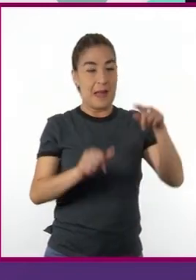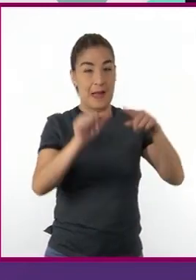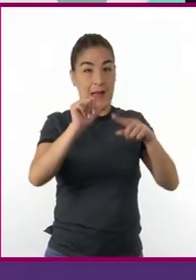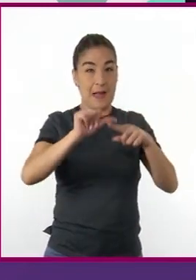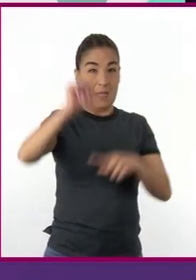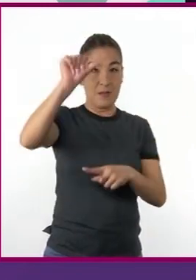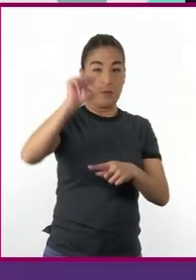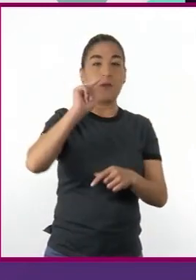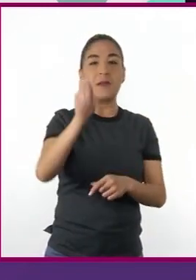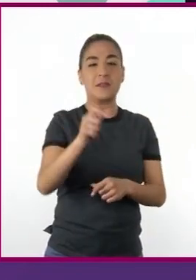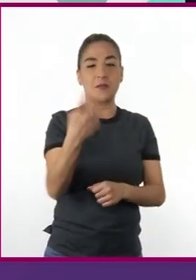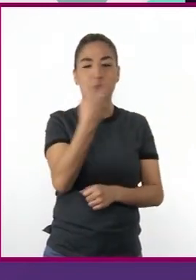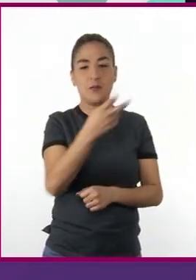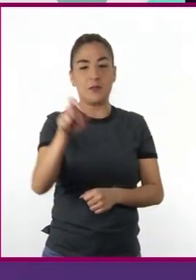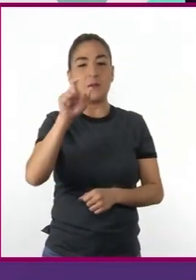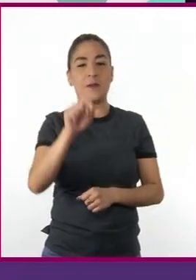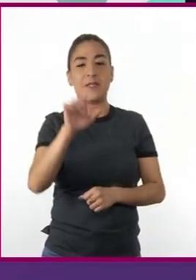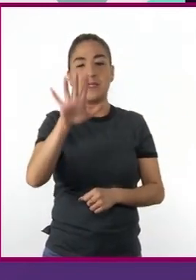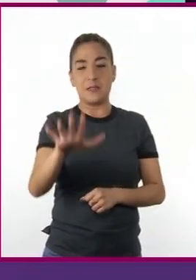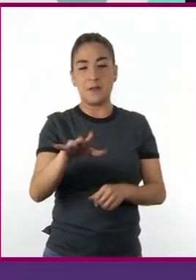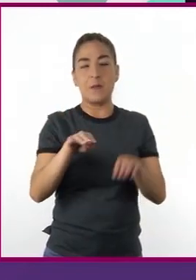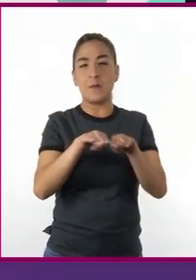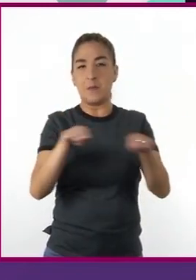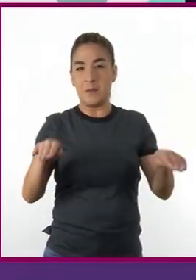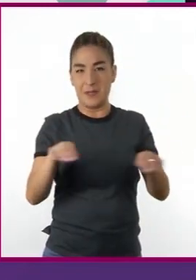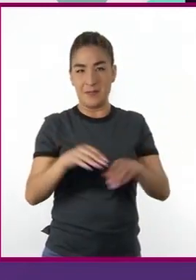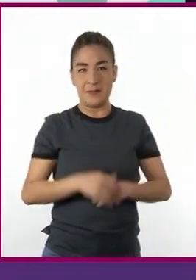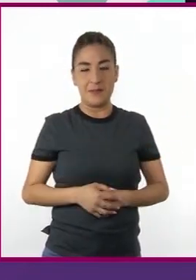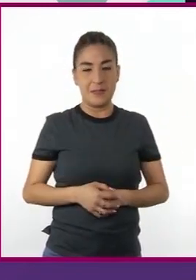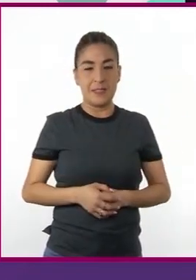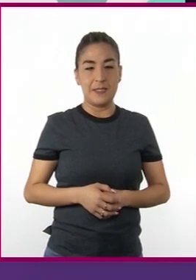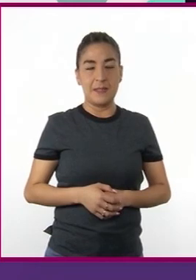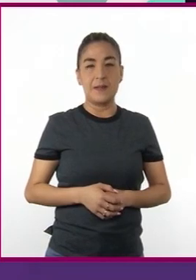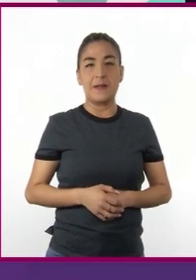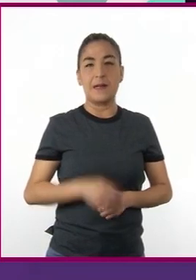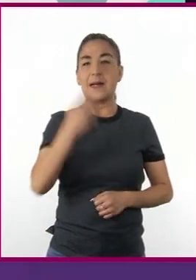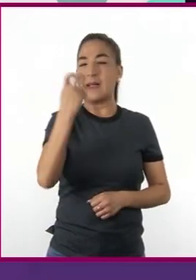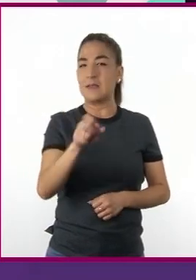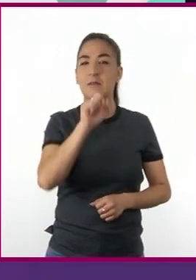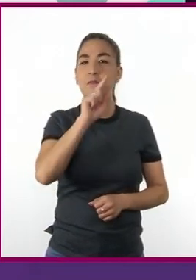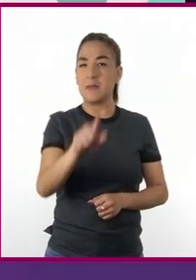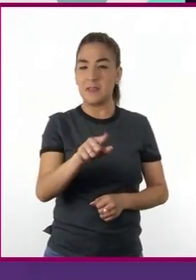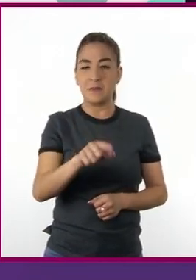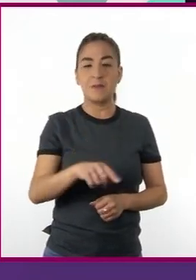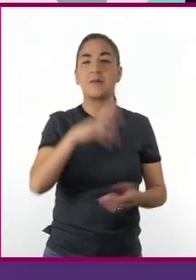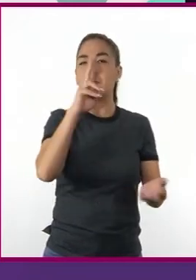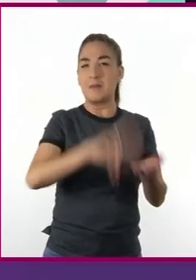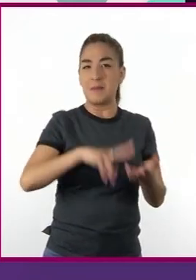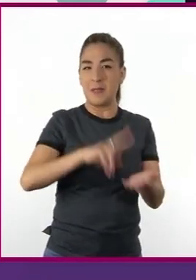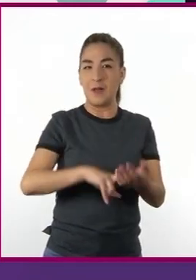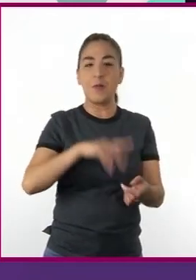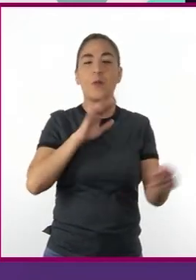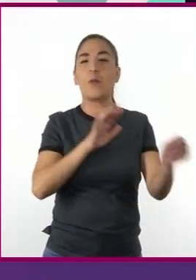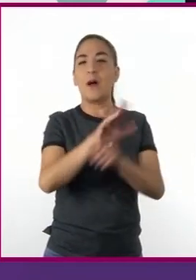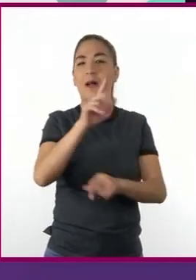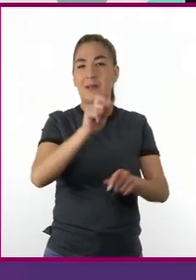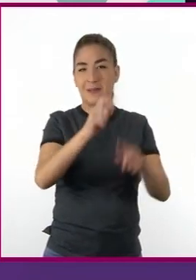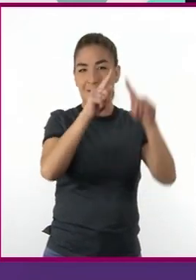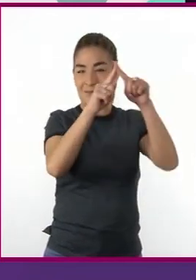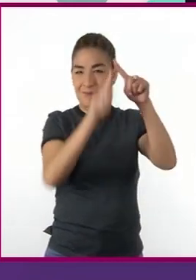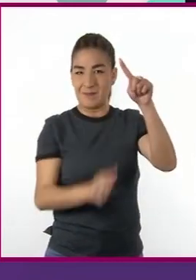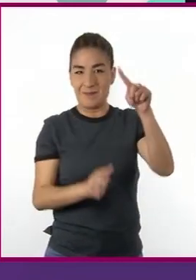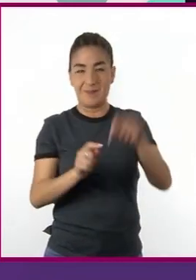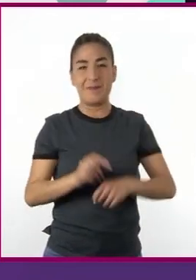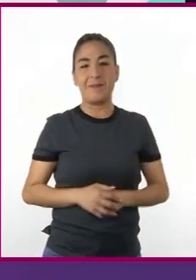a 225 metros. Realizamos este mismo procedimiento para obtener todos los valores de la tabla.